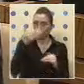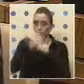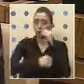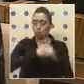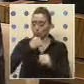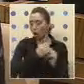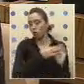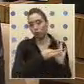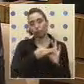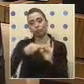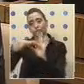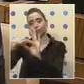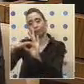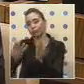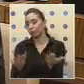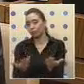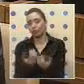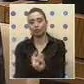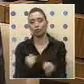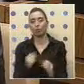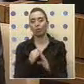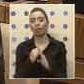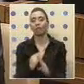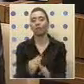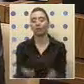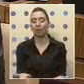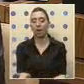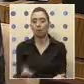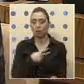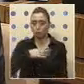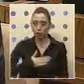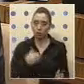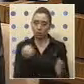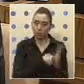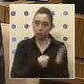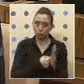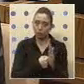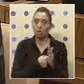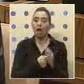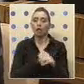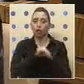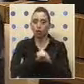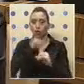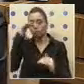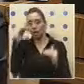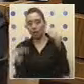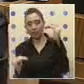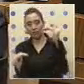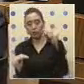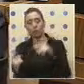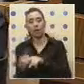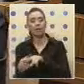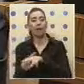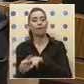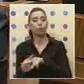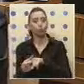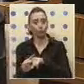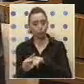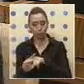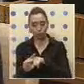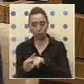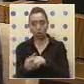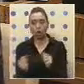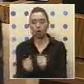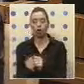es inevitable. Pero nos interesa dar la pelea contra la desigualdad y el abuso, porque muy pronto tendremos, junto con el